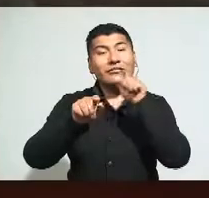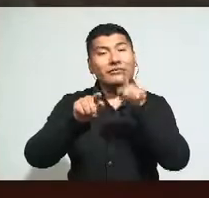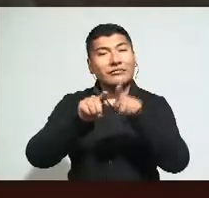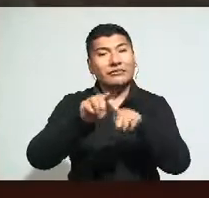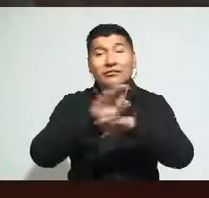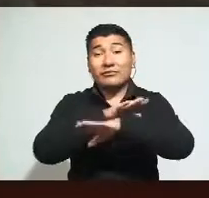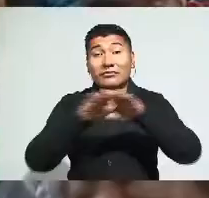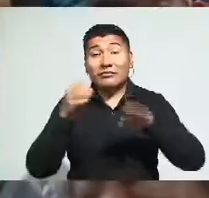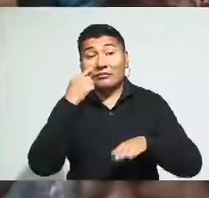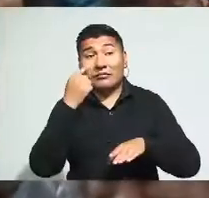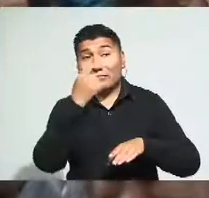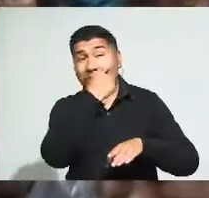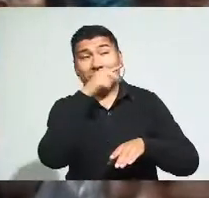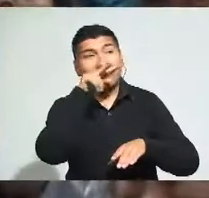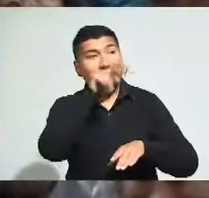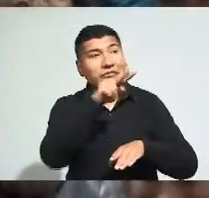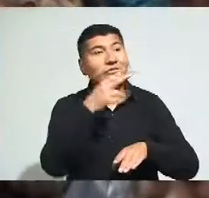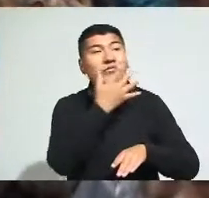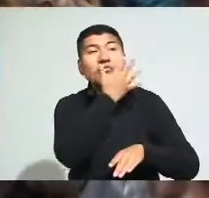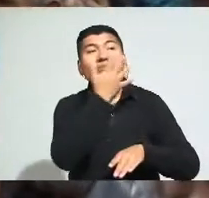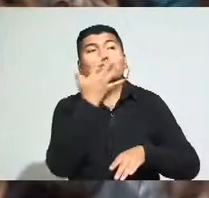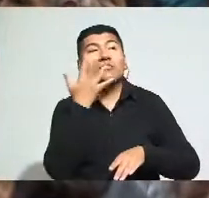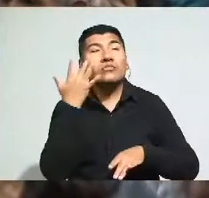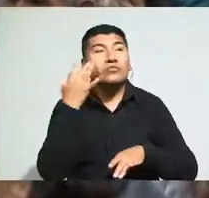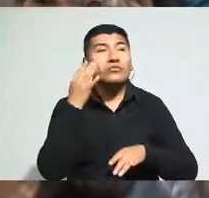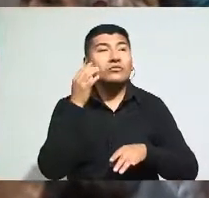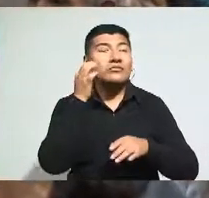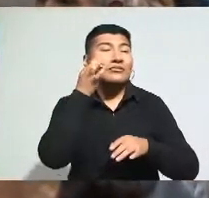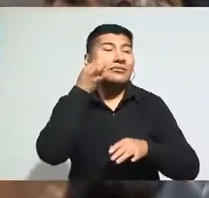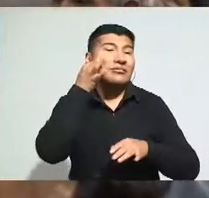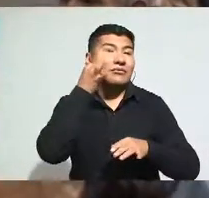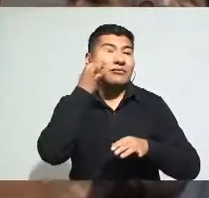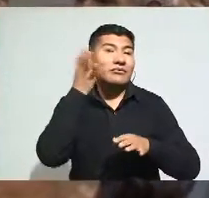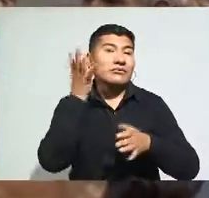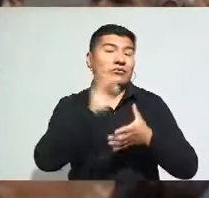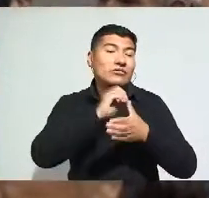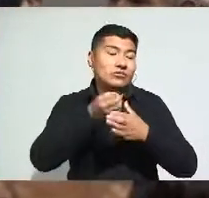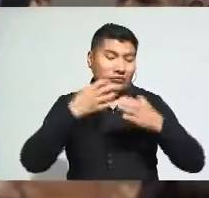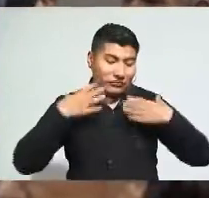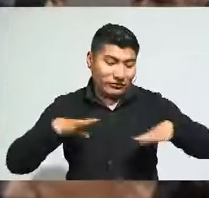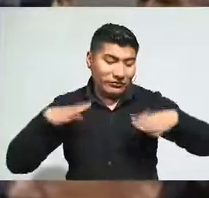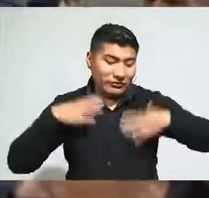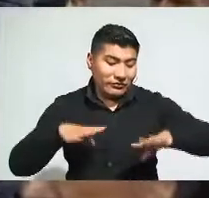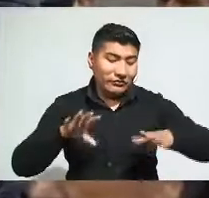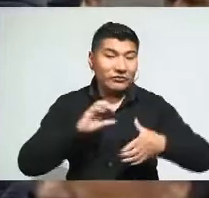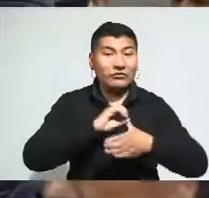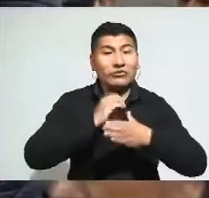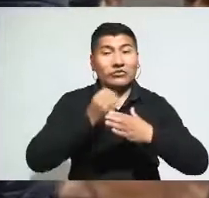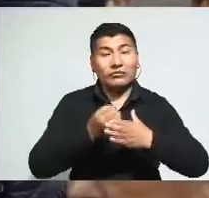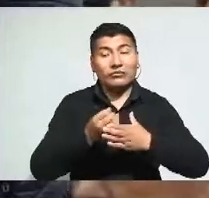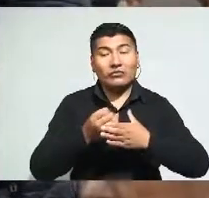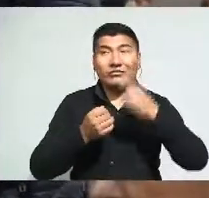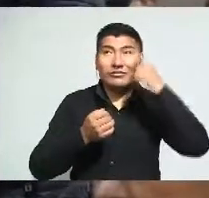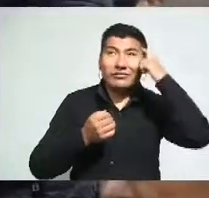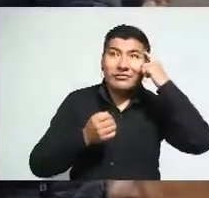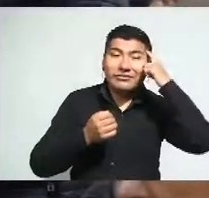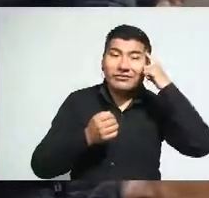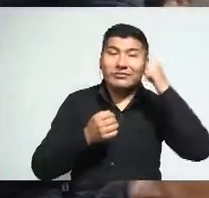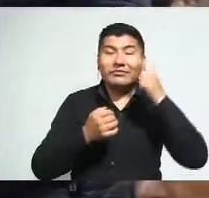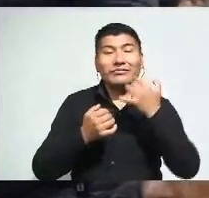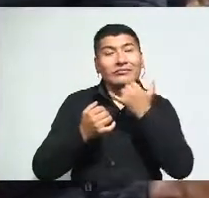fijarnos en color de la piel o del vestido que uno puede llevar o de manera como uno piensa